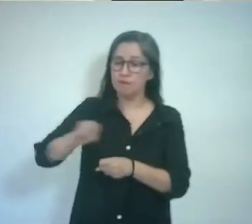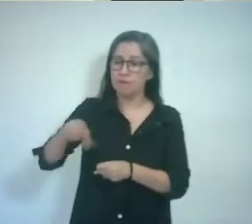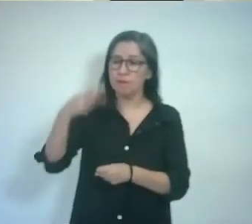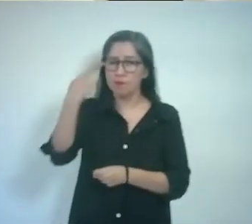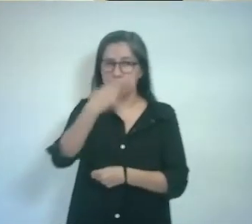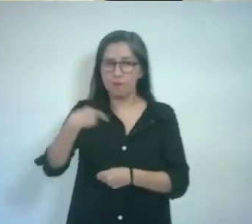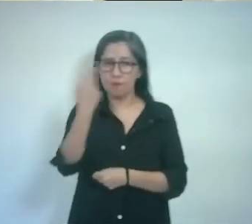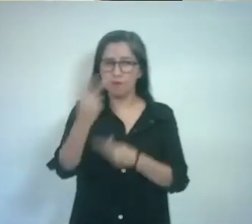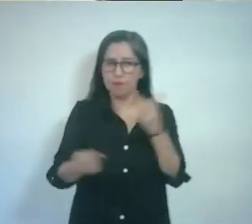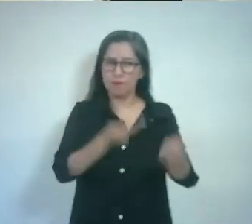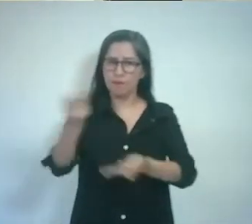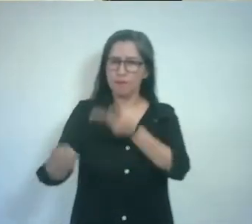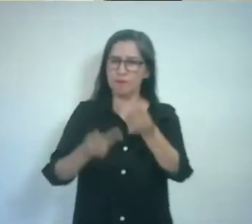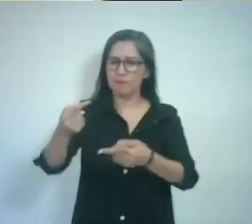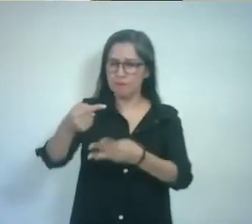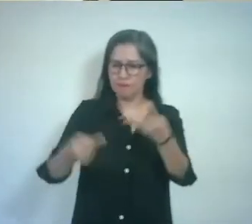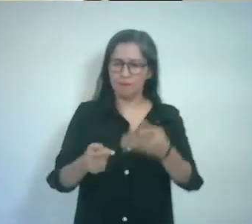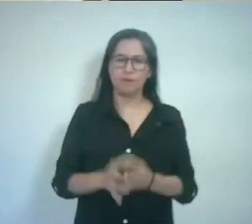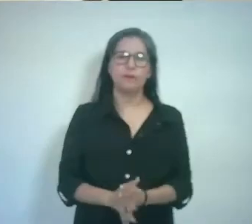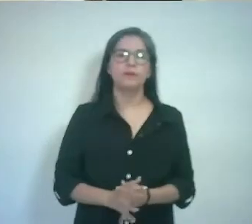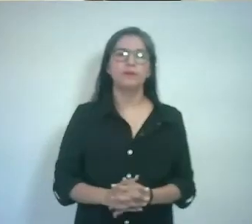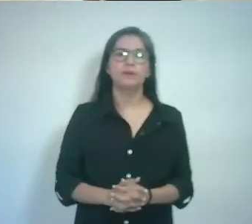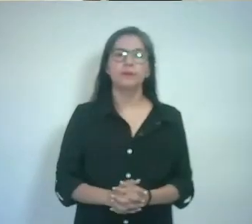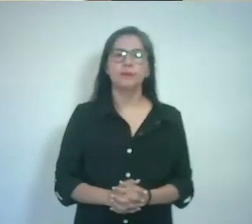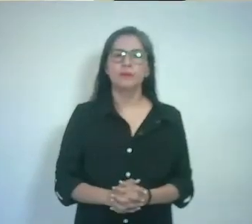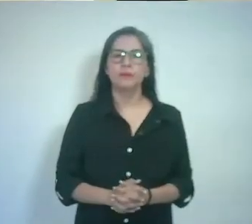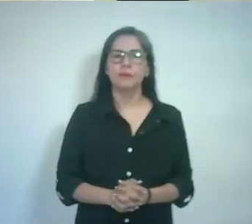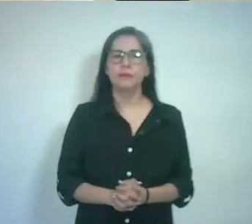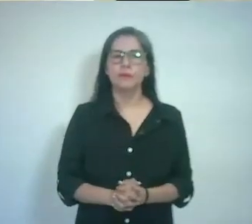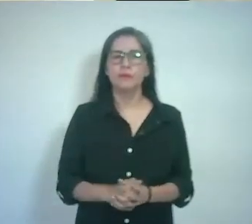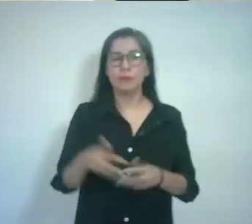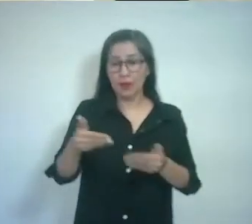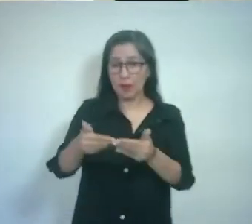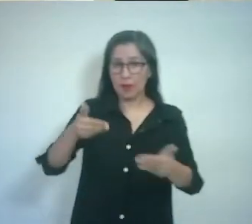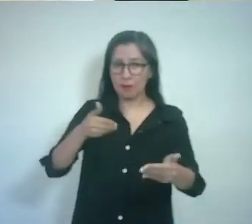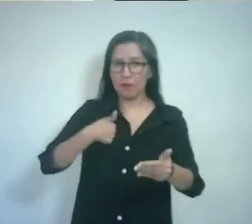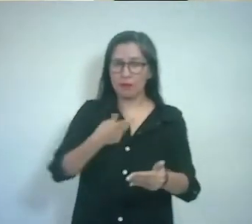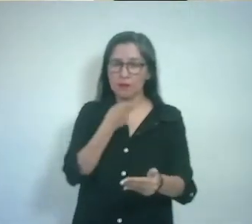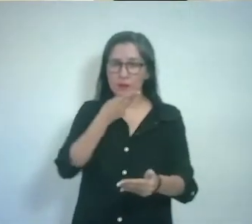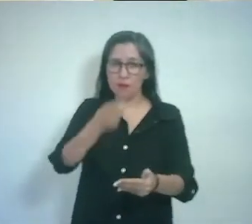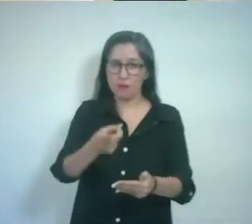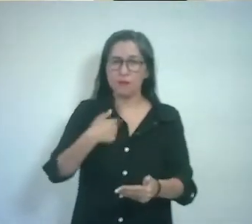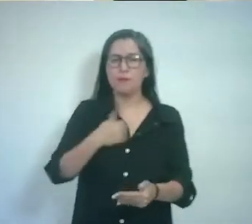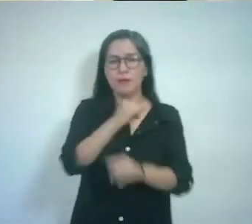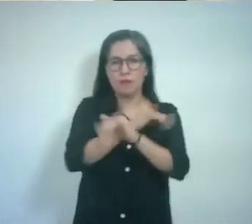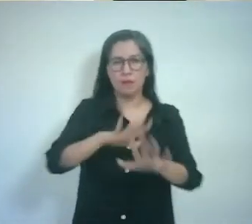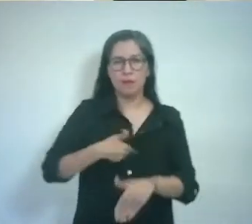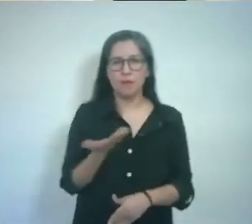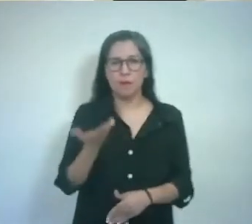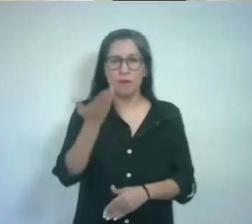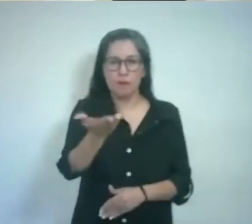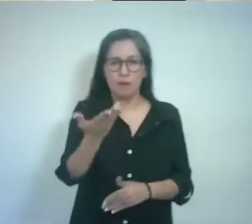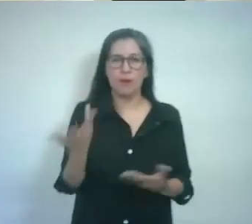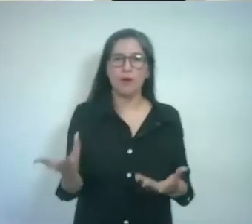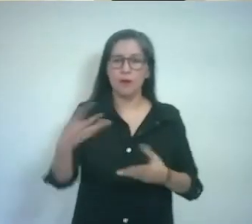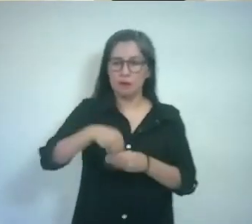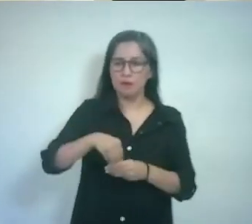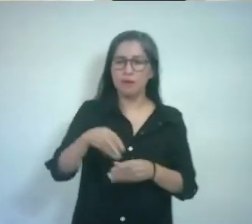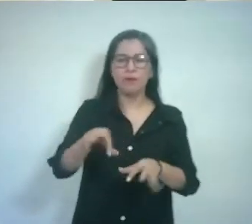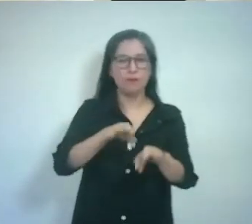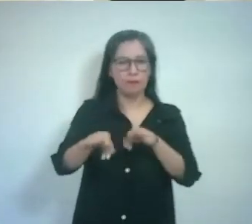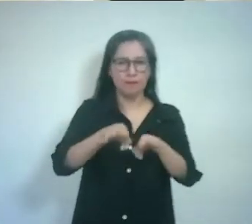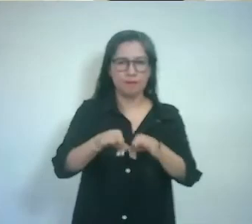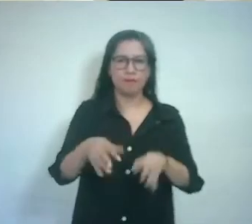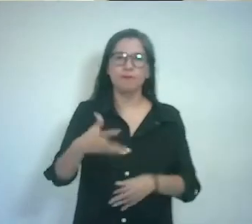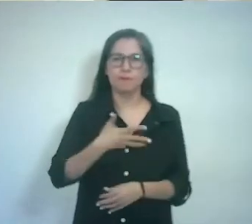realice la dispensa en los términos planteados. Antes de solicitar la dispensa, me permito informar que se ha incorporado a los trabajos de esta sesión